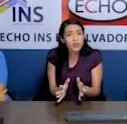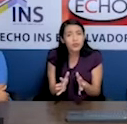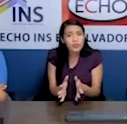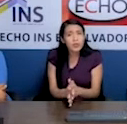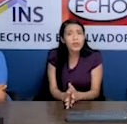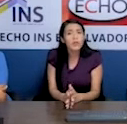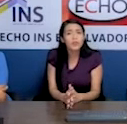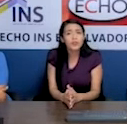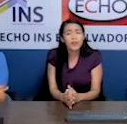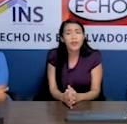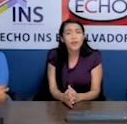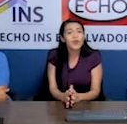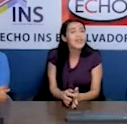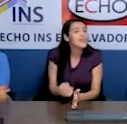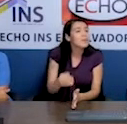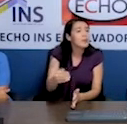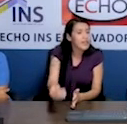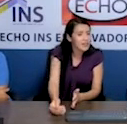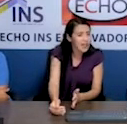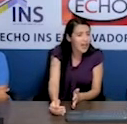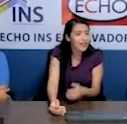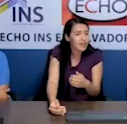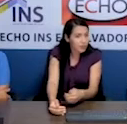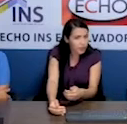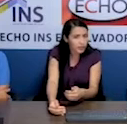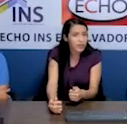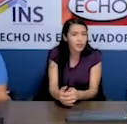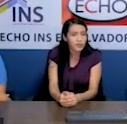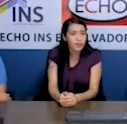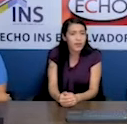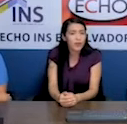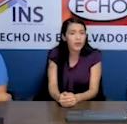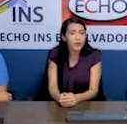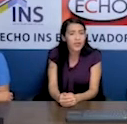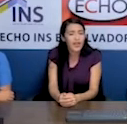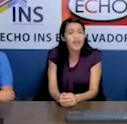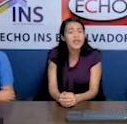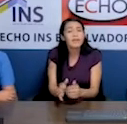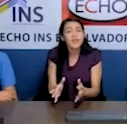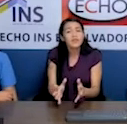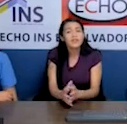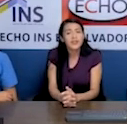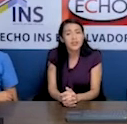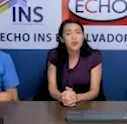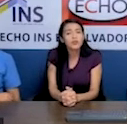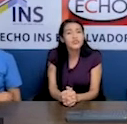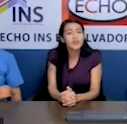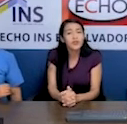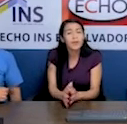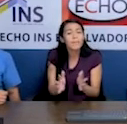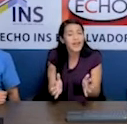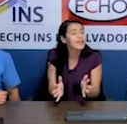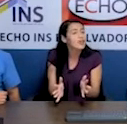De hecho, un síndrome de compresión medular puede anteponerse al debut de una enfermedad oncológica y manifestarse como